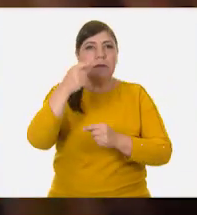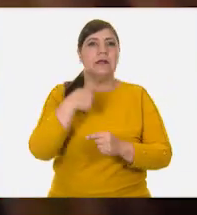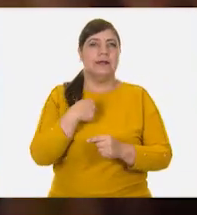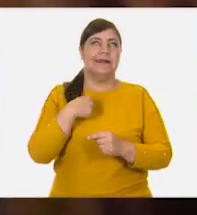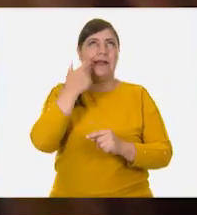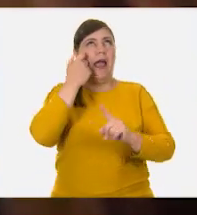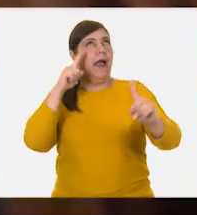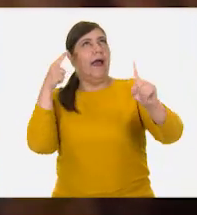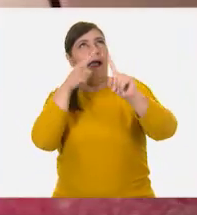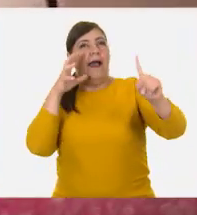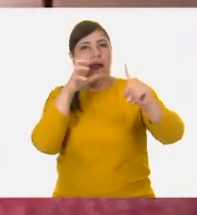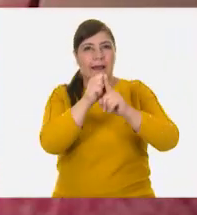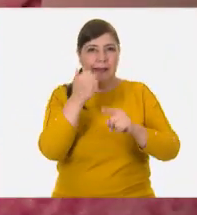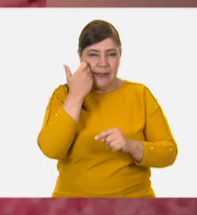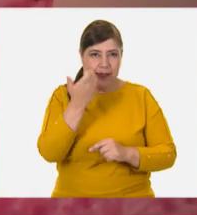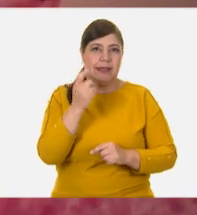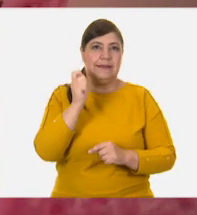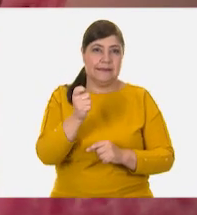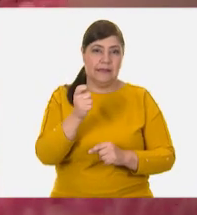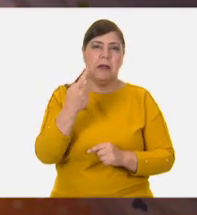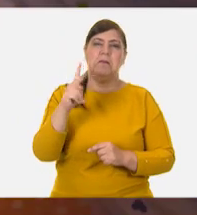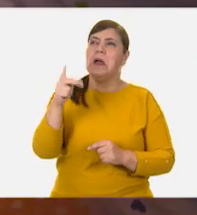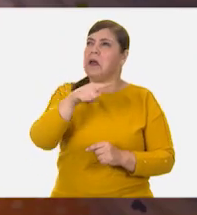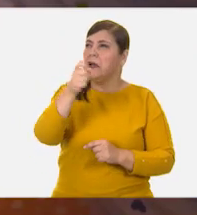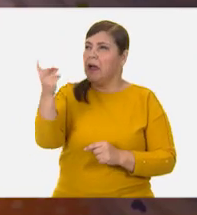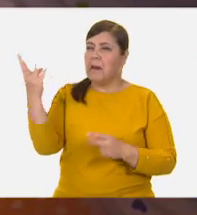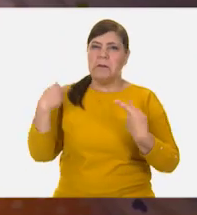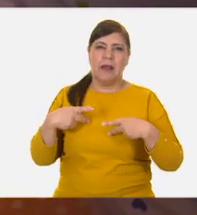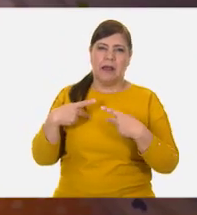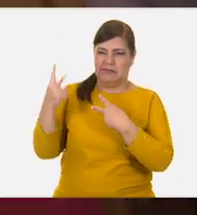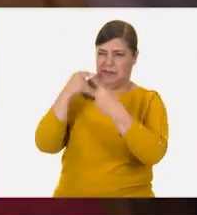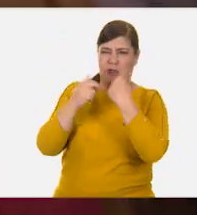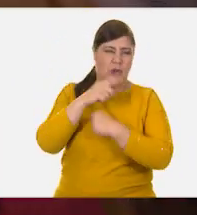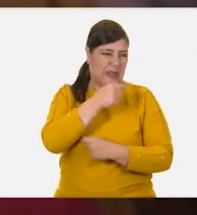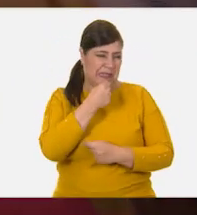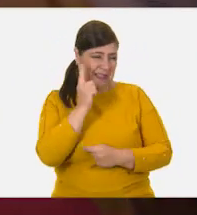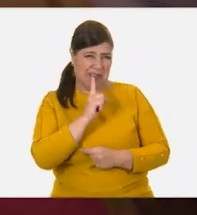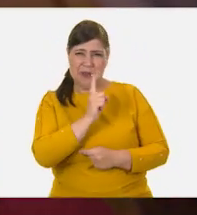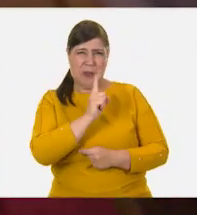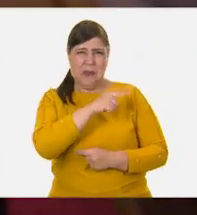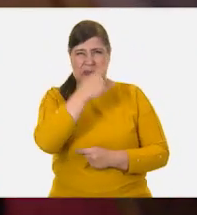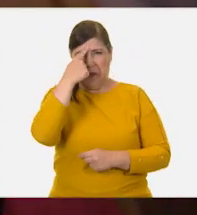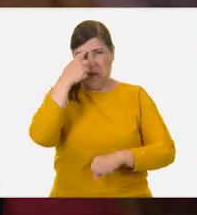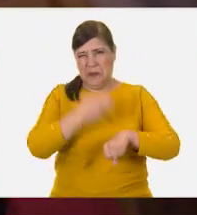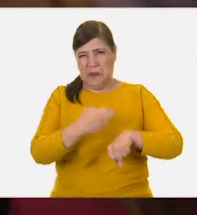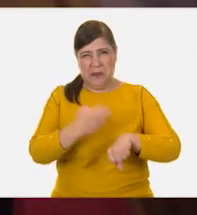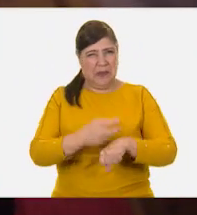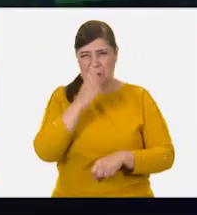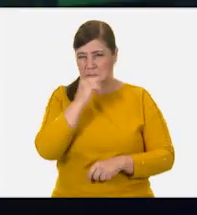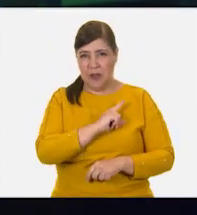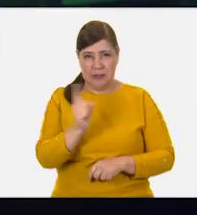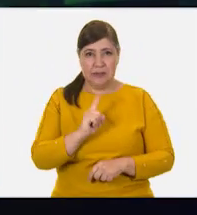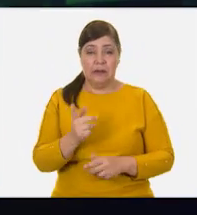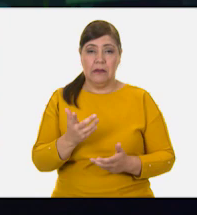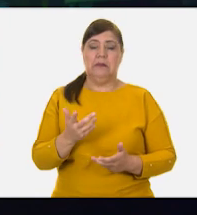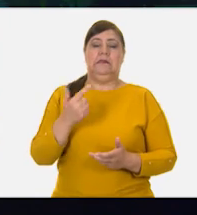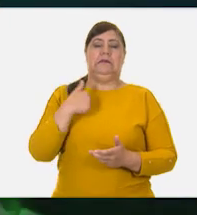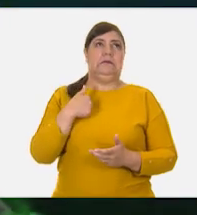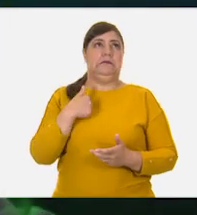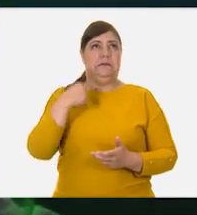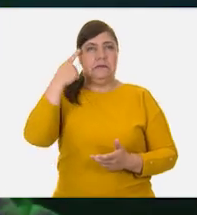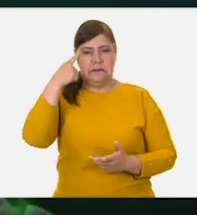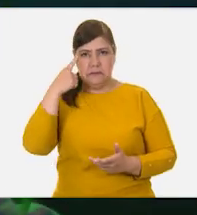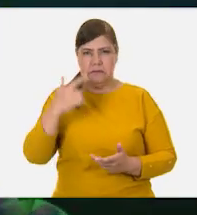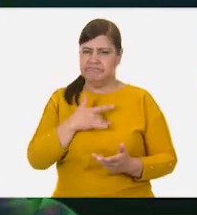mi sueño, aunque muchas veces la gente me dijera: las niñas no pueden, son cabezas huecas. Esas voces me retaron